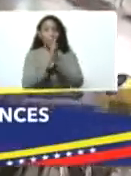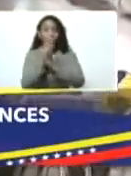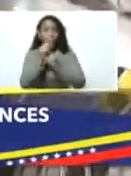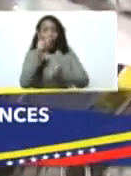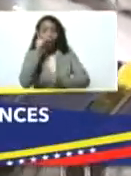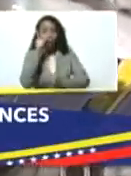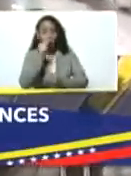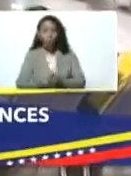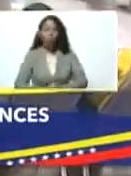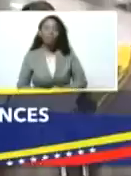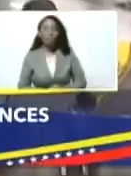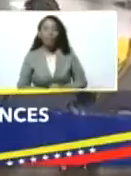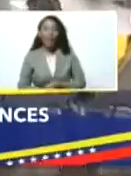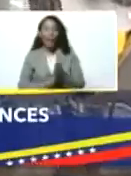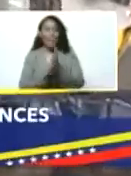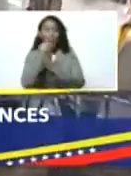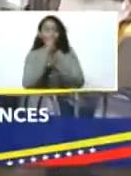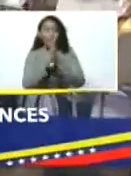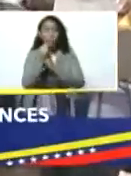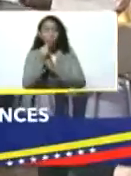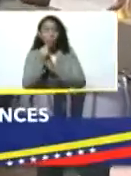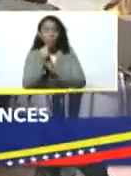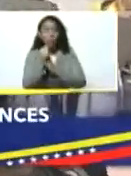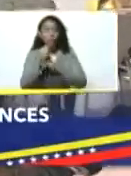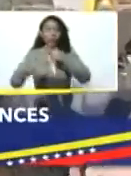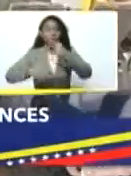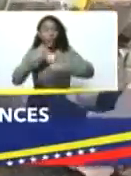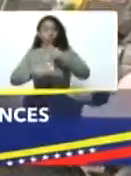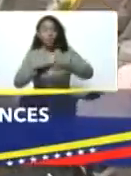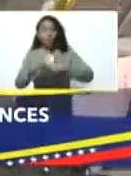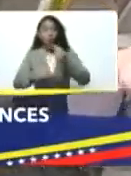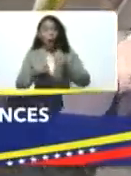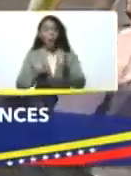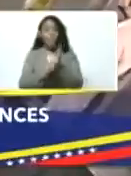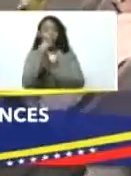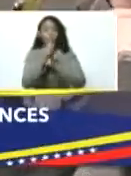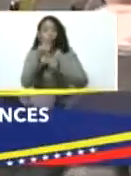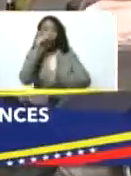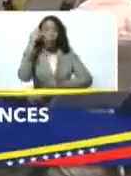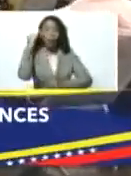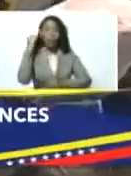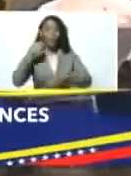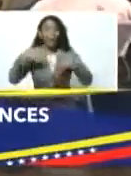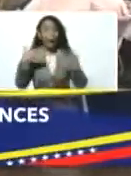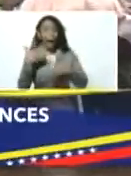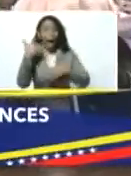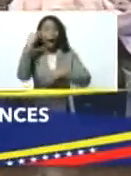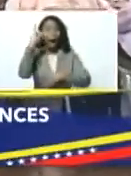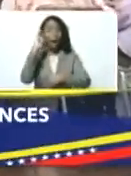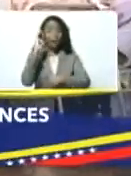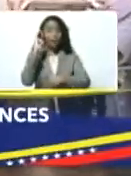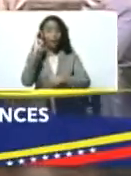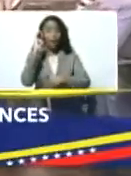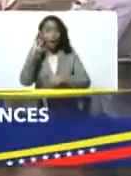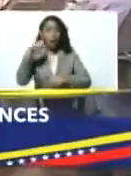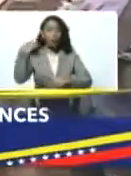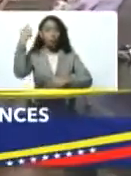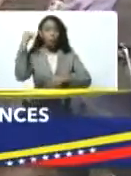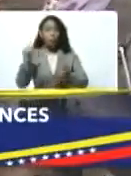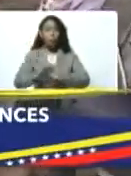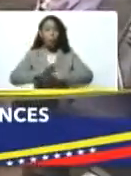emprendimiento, la revolución de los emprendedores, emprendedoras, que está dejando loco al